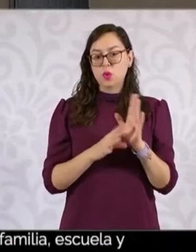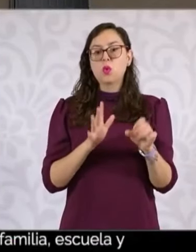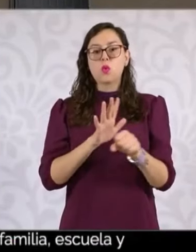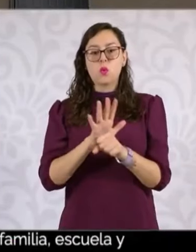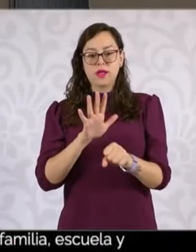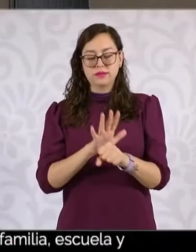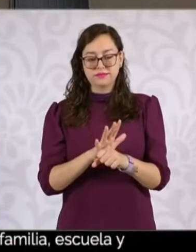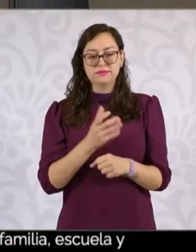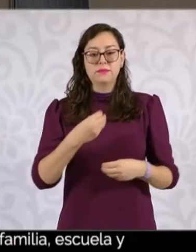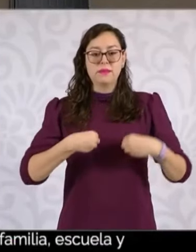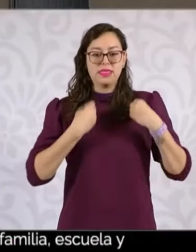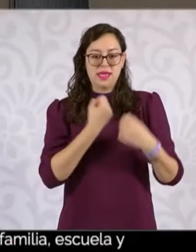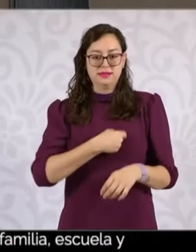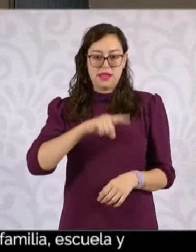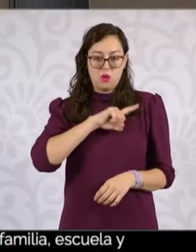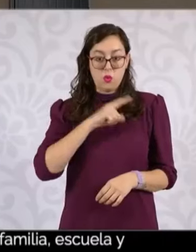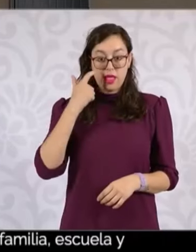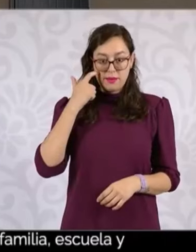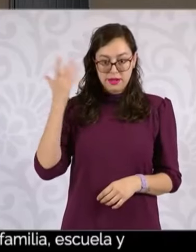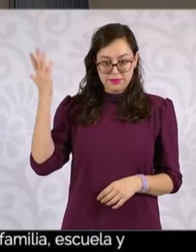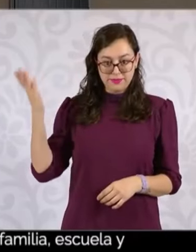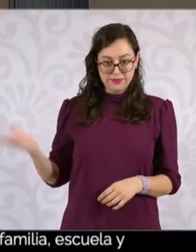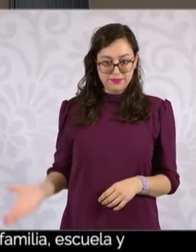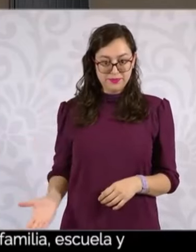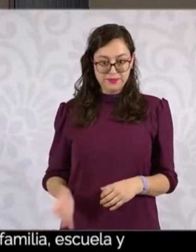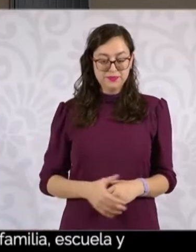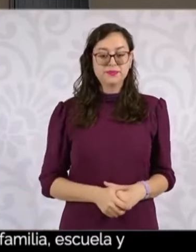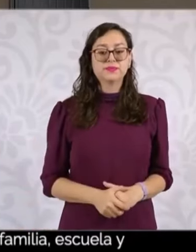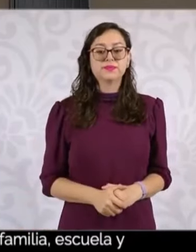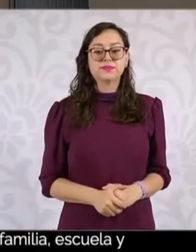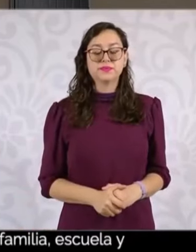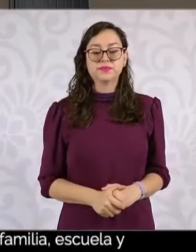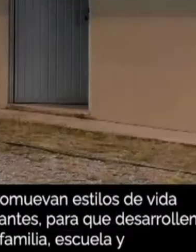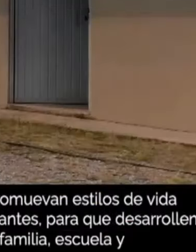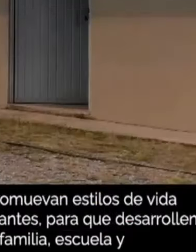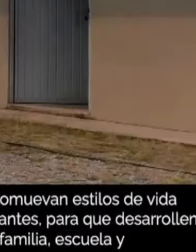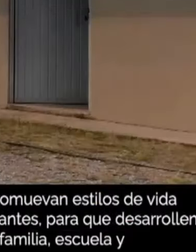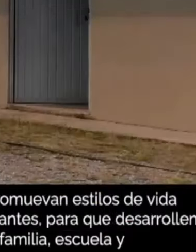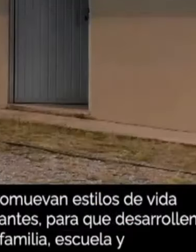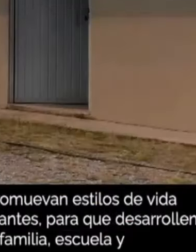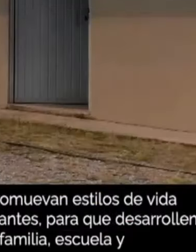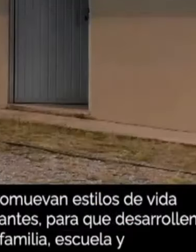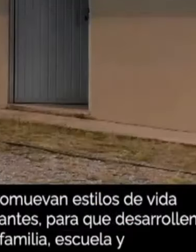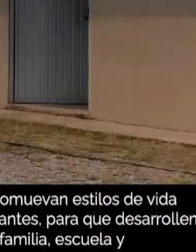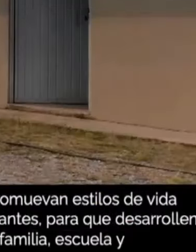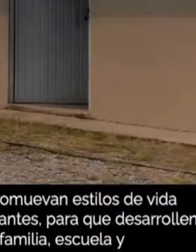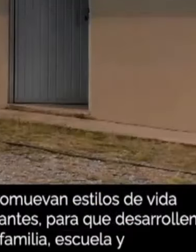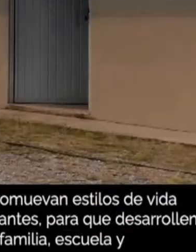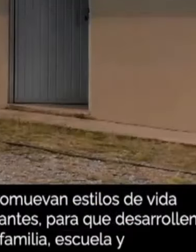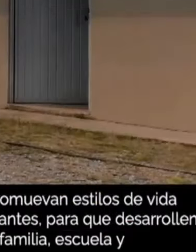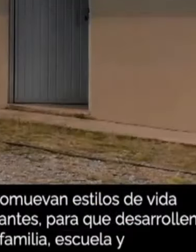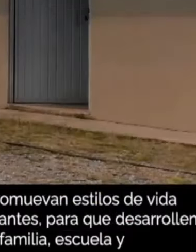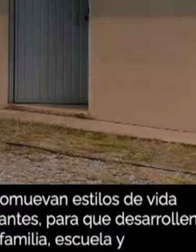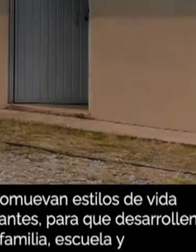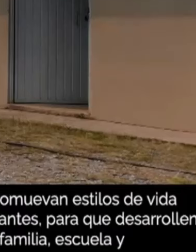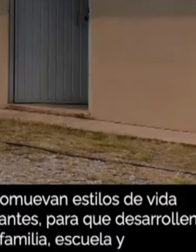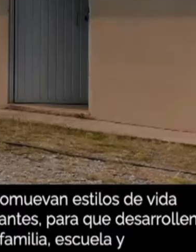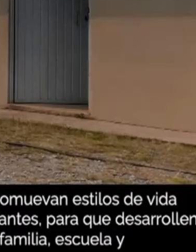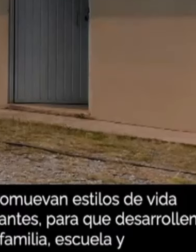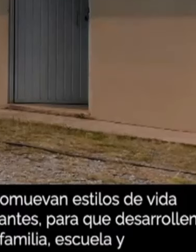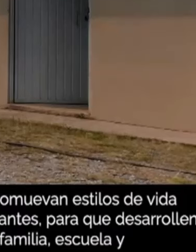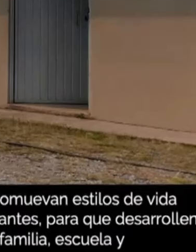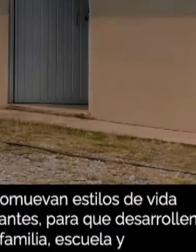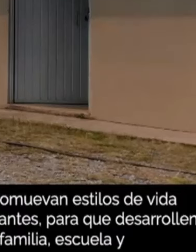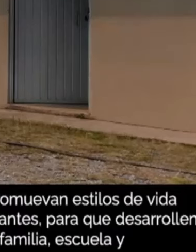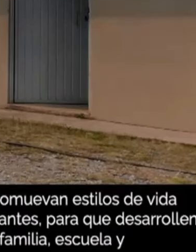saludable, es decir, los libros de texto y la nueva escuela mexicana ya tiene contemplado este eje.